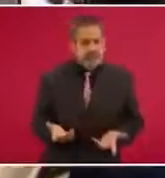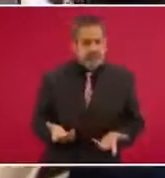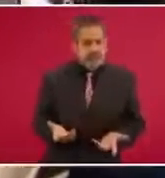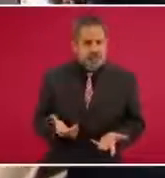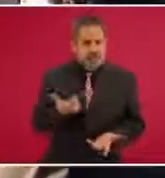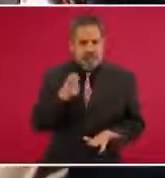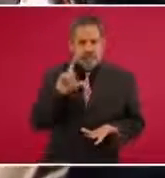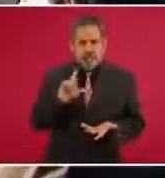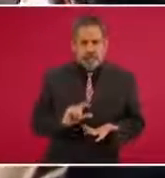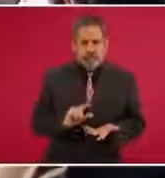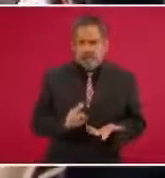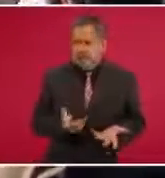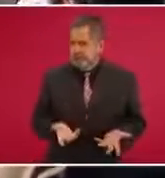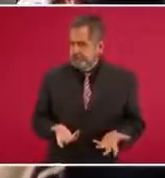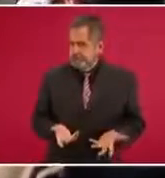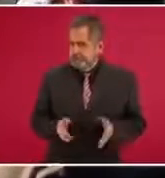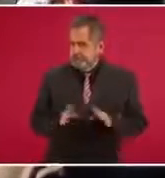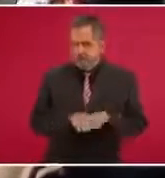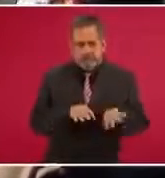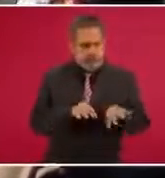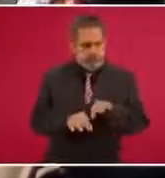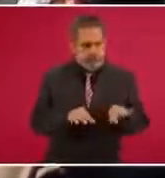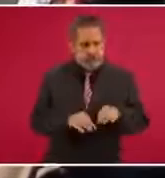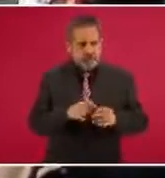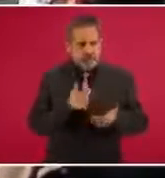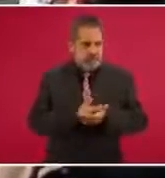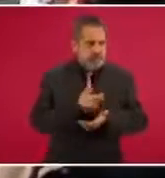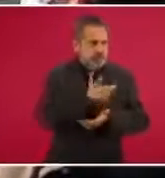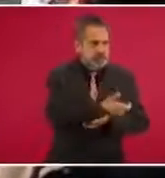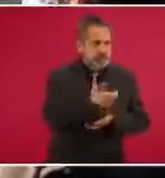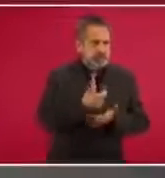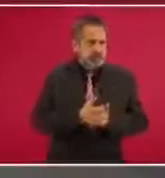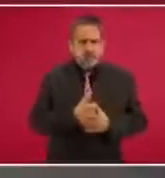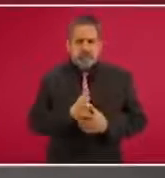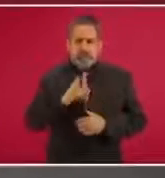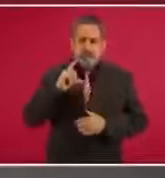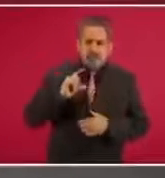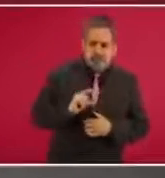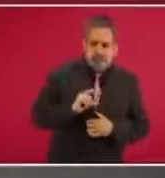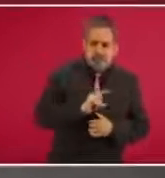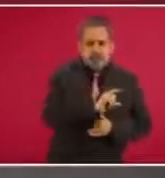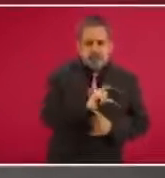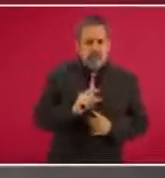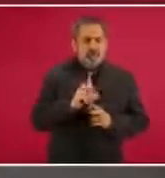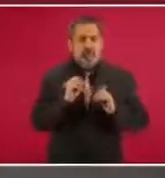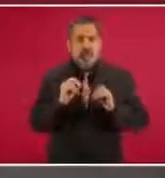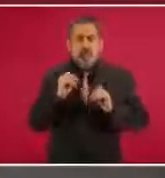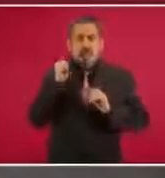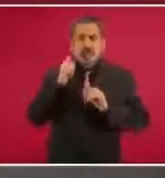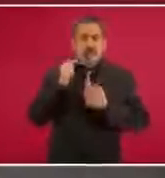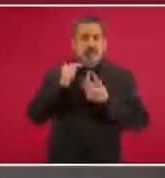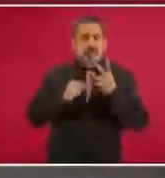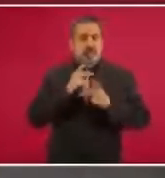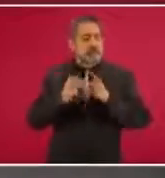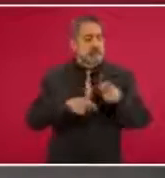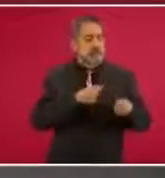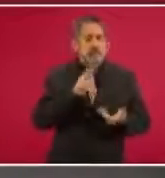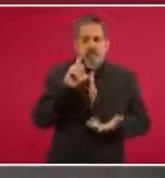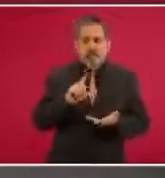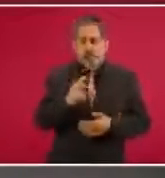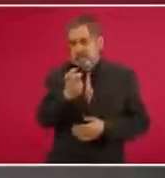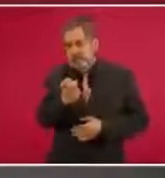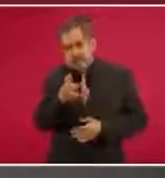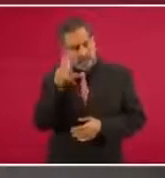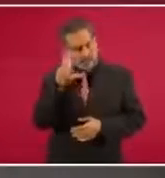lo relacionado con el trabajo con el pago al trabajo y las prestaciones entonces eso